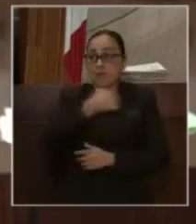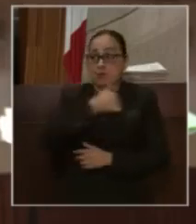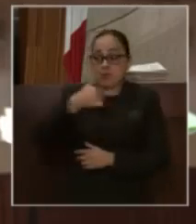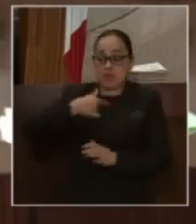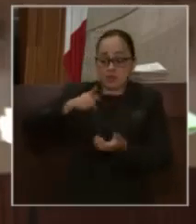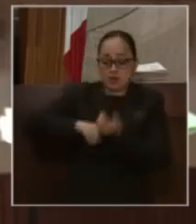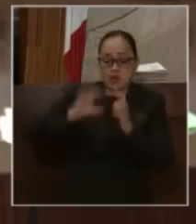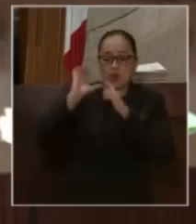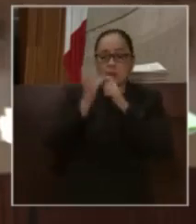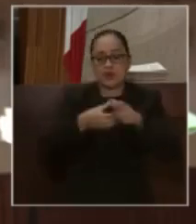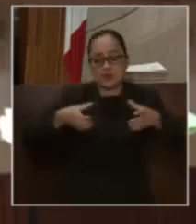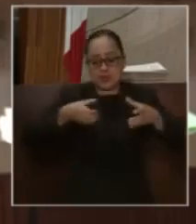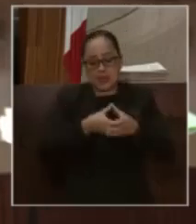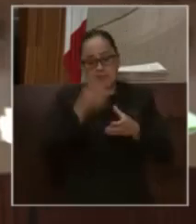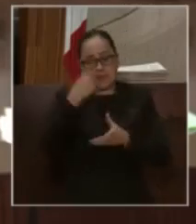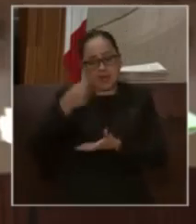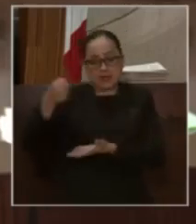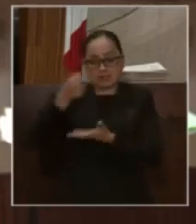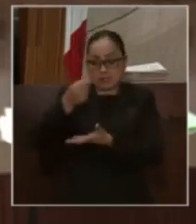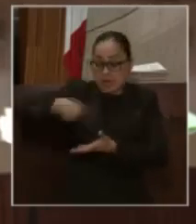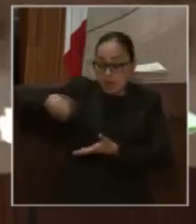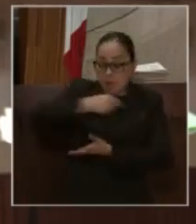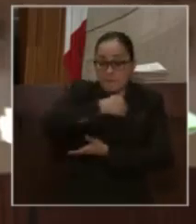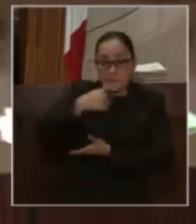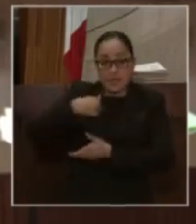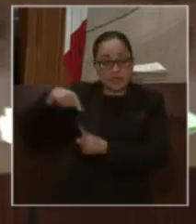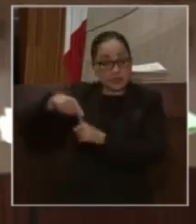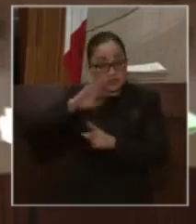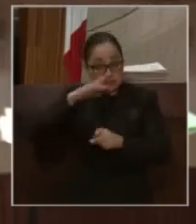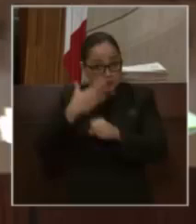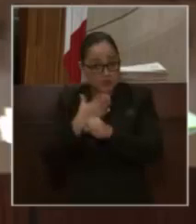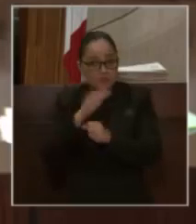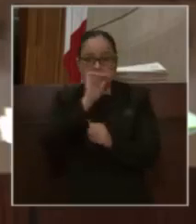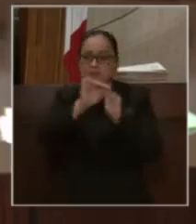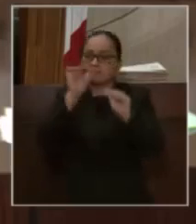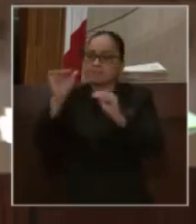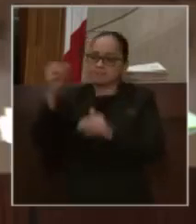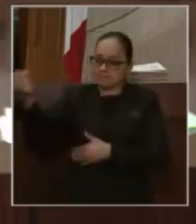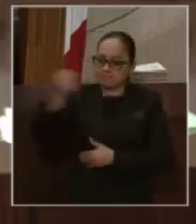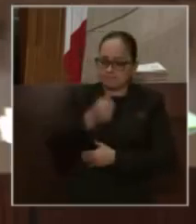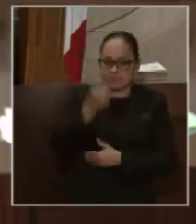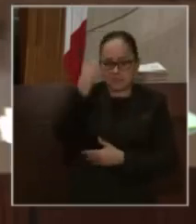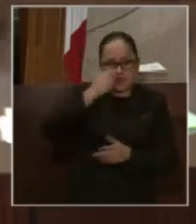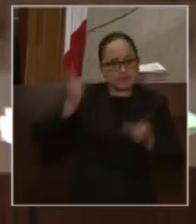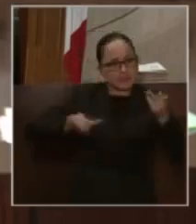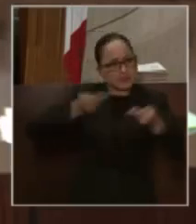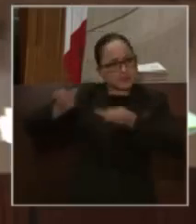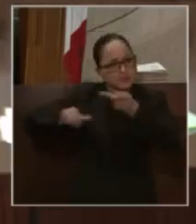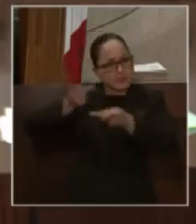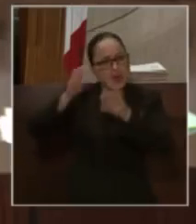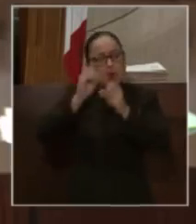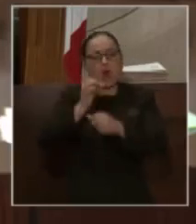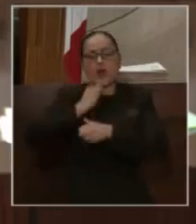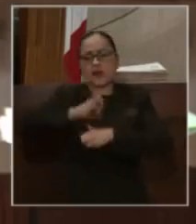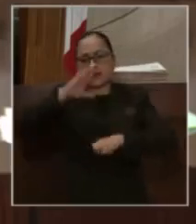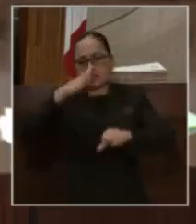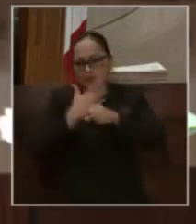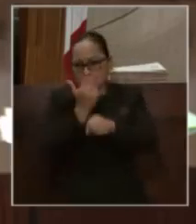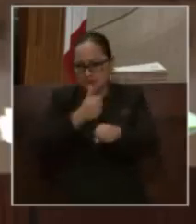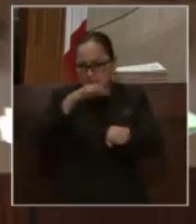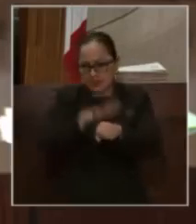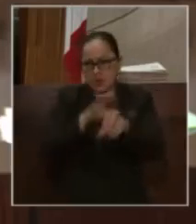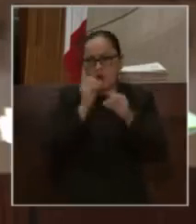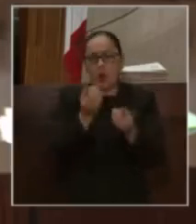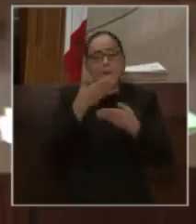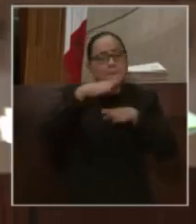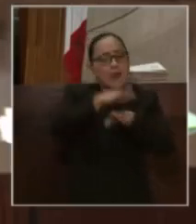integrantes del comité técnico del fideicomiso, poder requerir a otras autoridades administrativas,